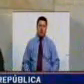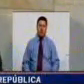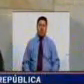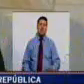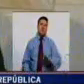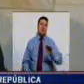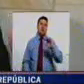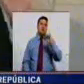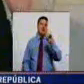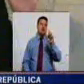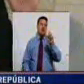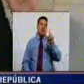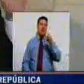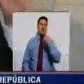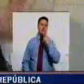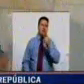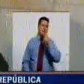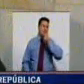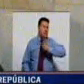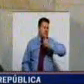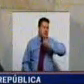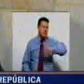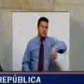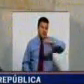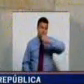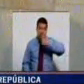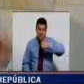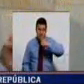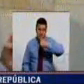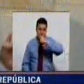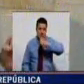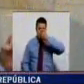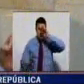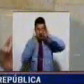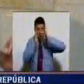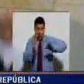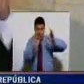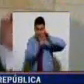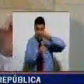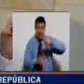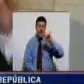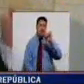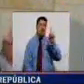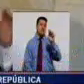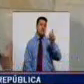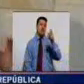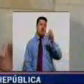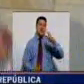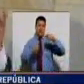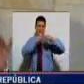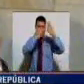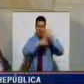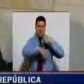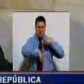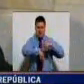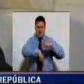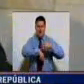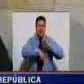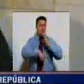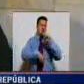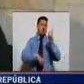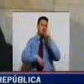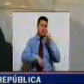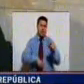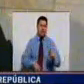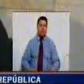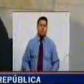a Isagen. Y les voy a pedir paciencia, aquí se ha pedido centrarnos en Isagen y entonces todo el resto del tiempo voy a hablar solo de